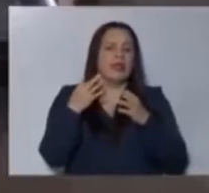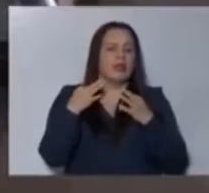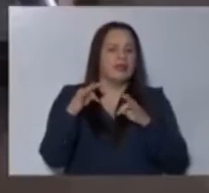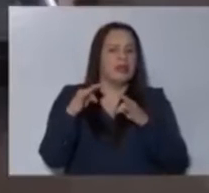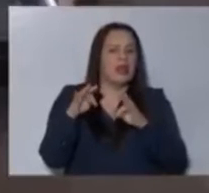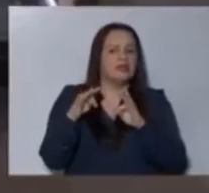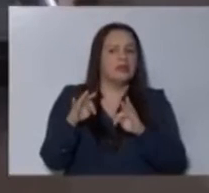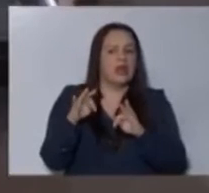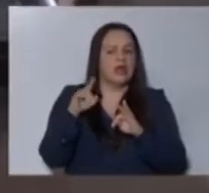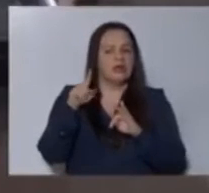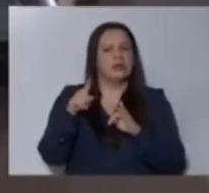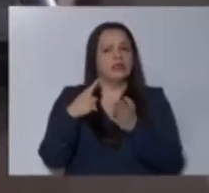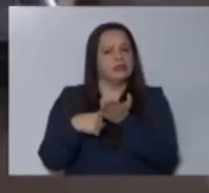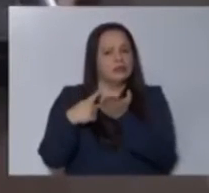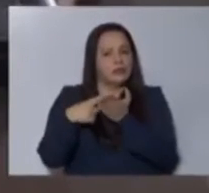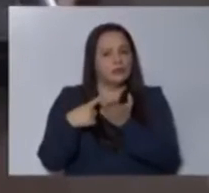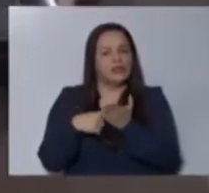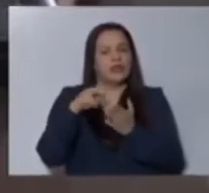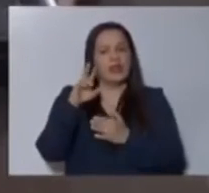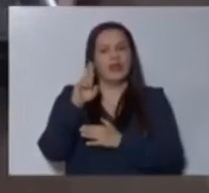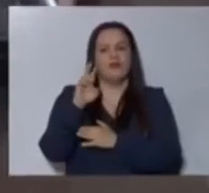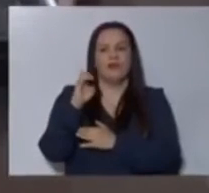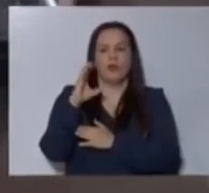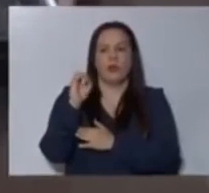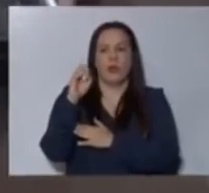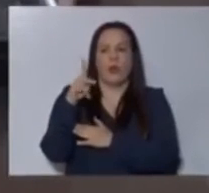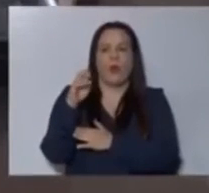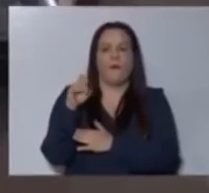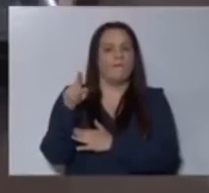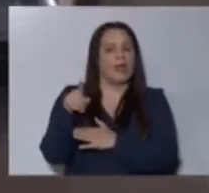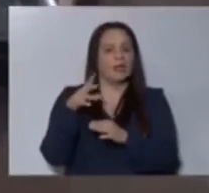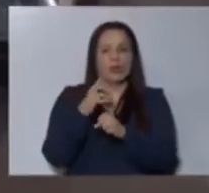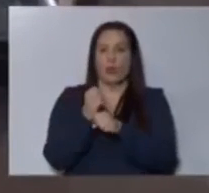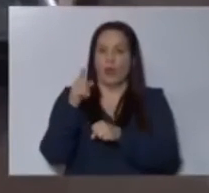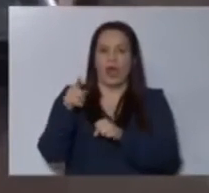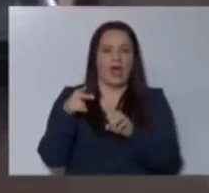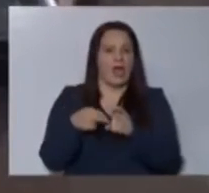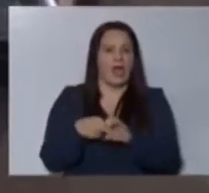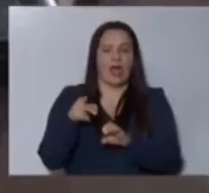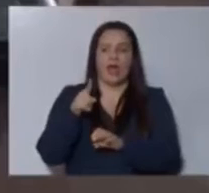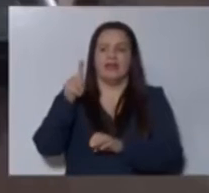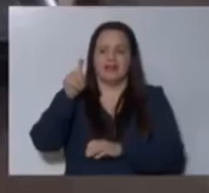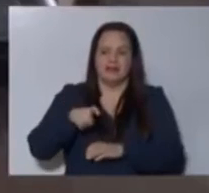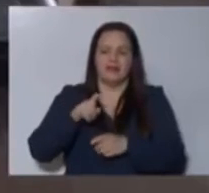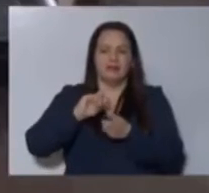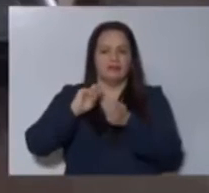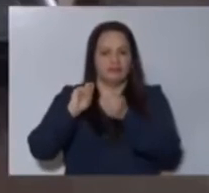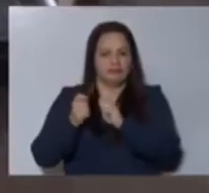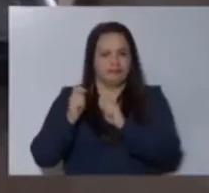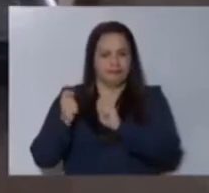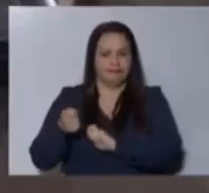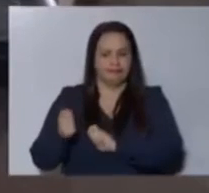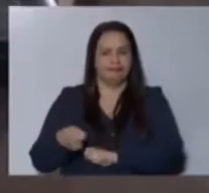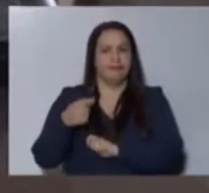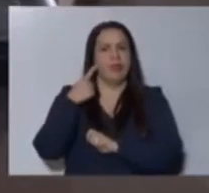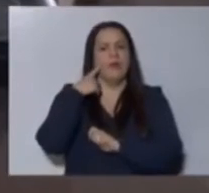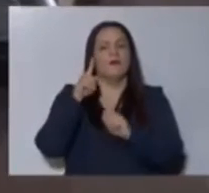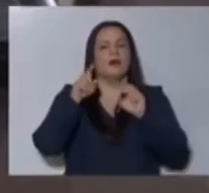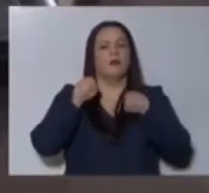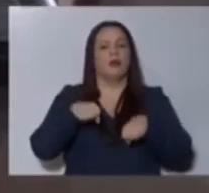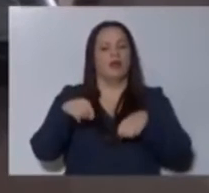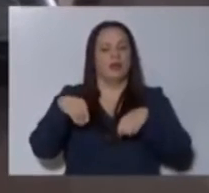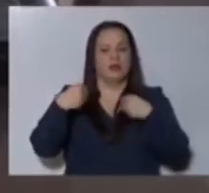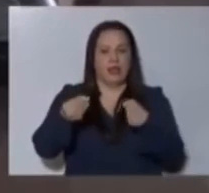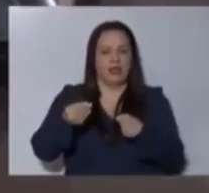una refinadora que, insisto, no refina. Es necesario hablar de su reestructuración y su rediseño para facilitar